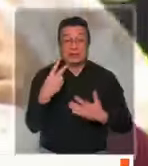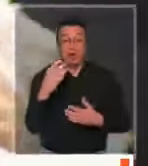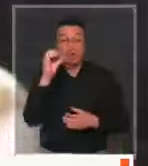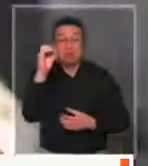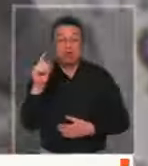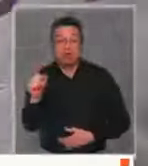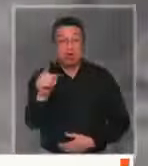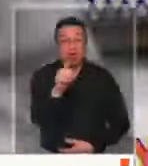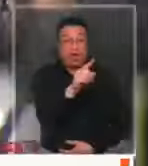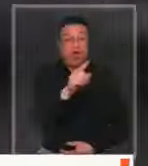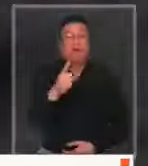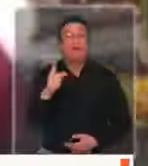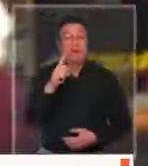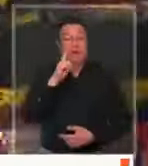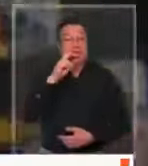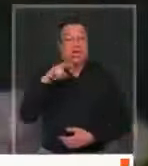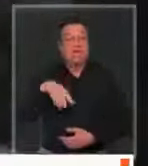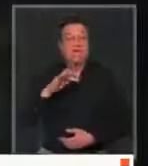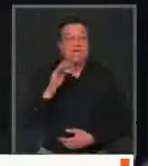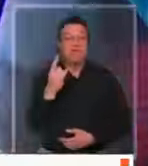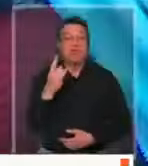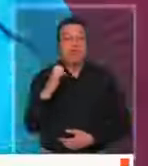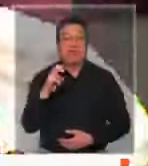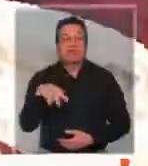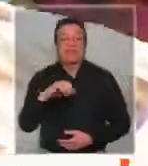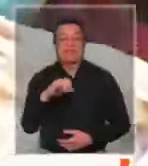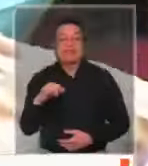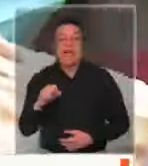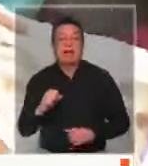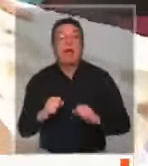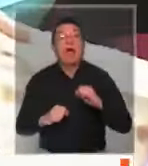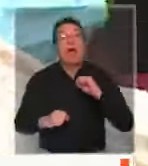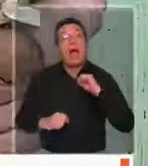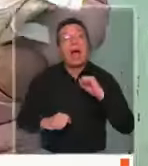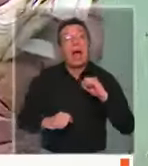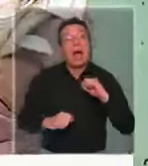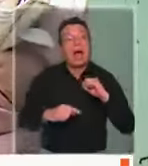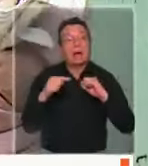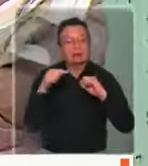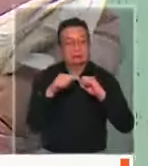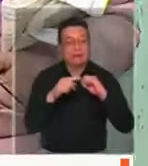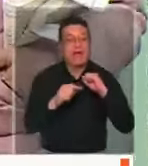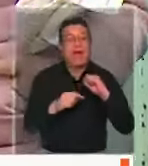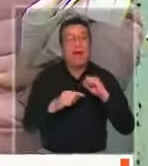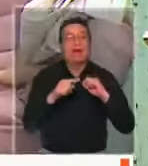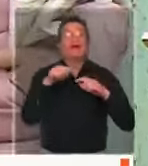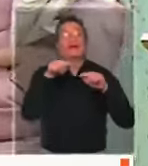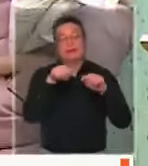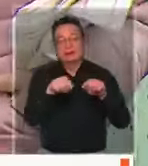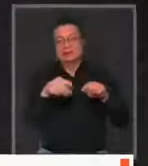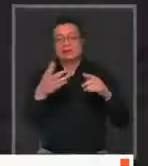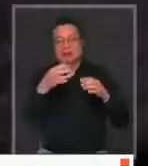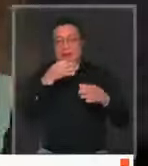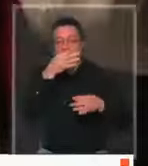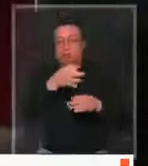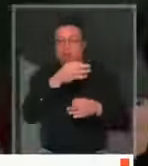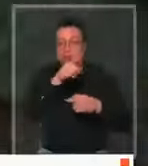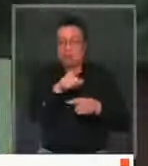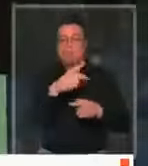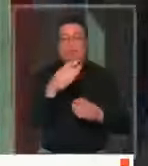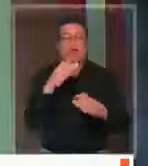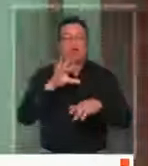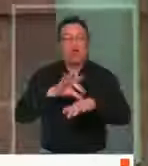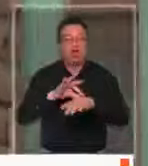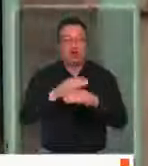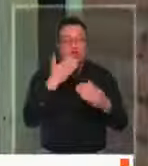de influenza tipo A. ¿Y qué es lo que hacen? El llamado a vacunarse, que es lo que ha insistido, por ejemplo, con el doctor que conversamos durante